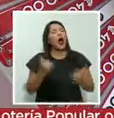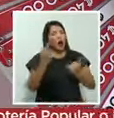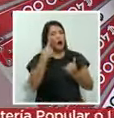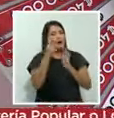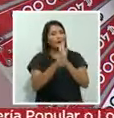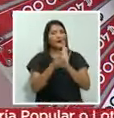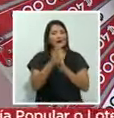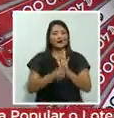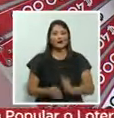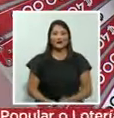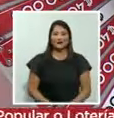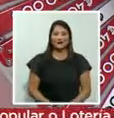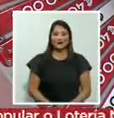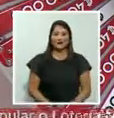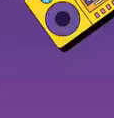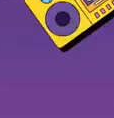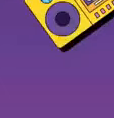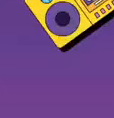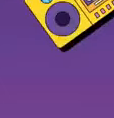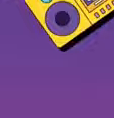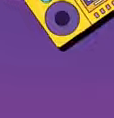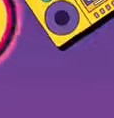la siguiente información.